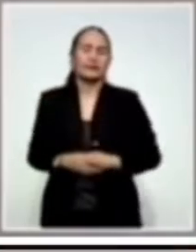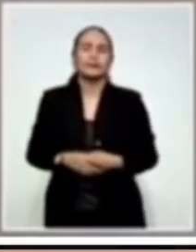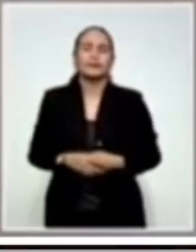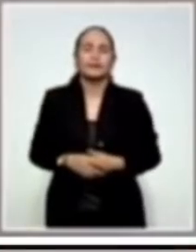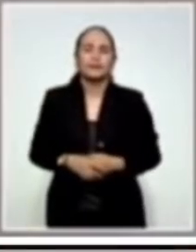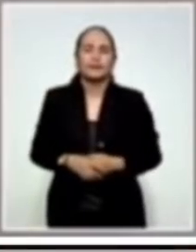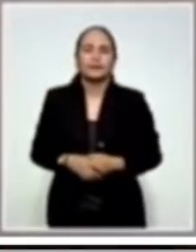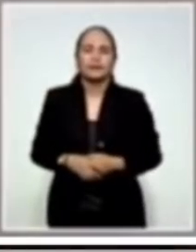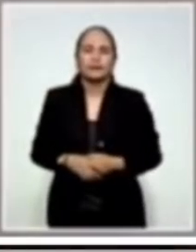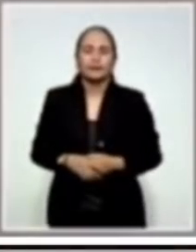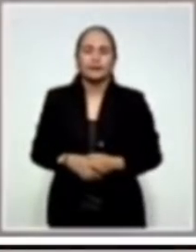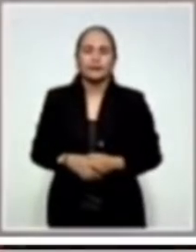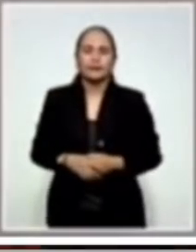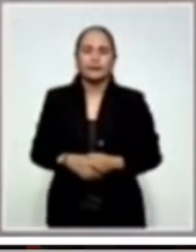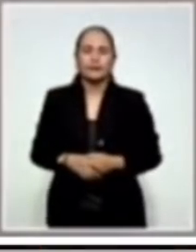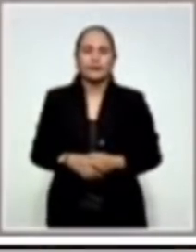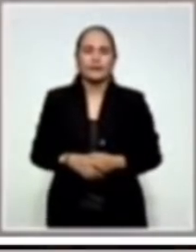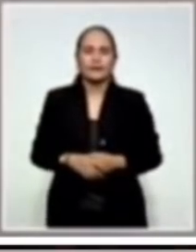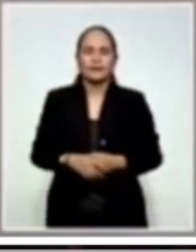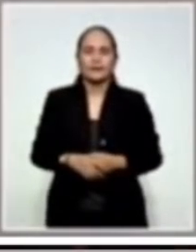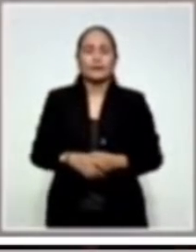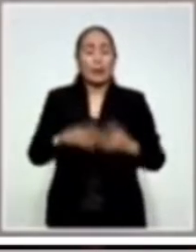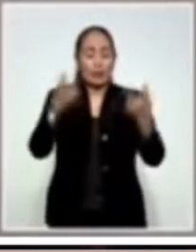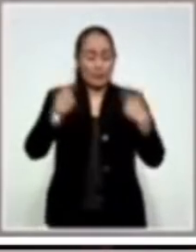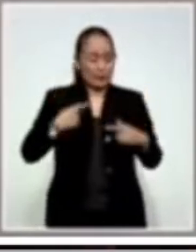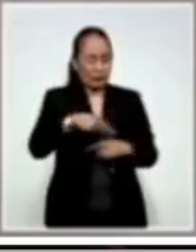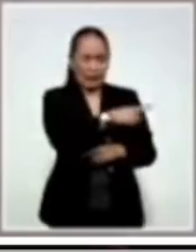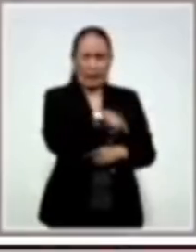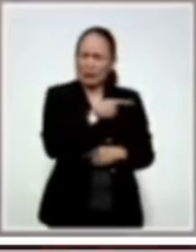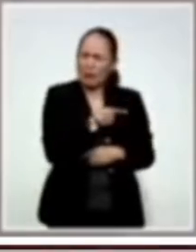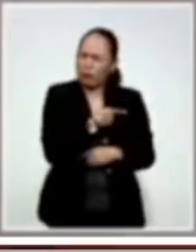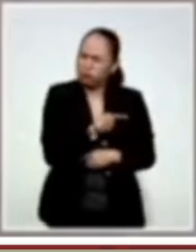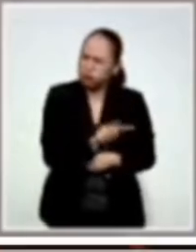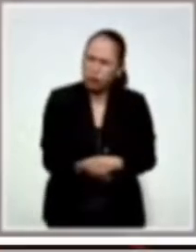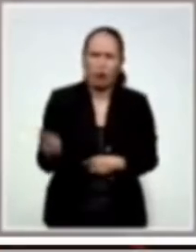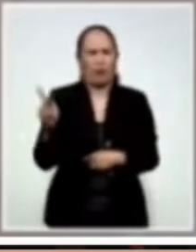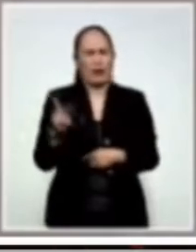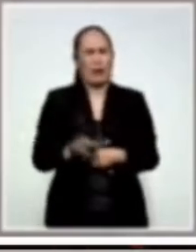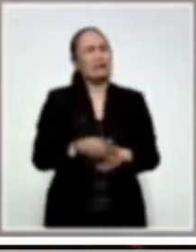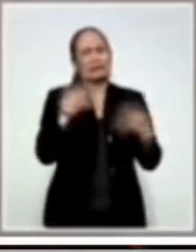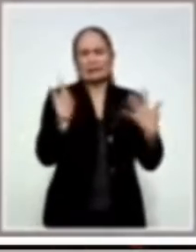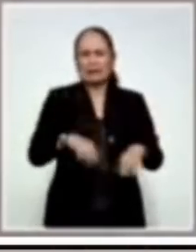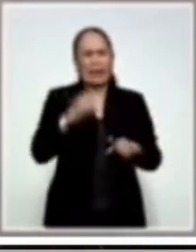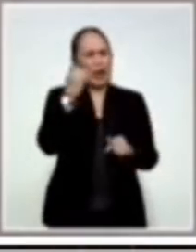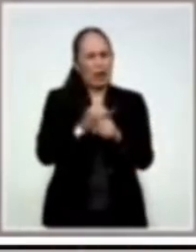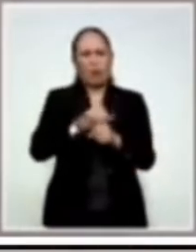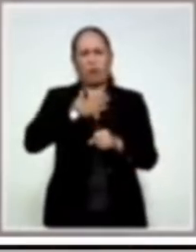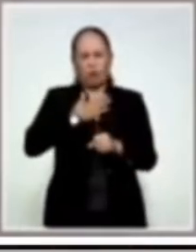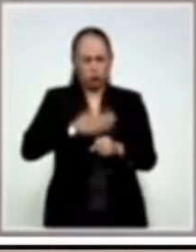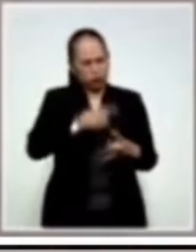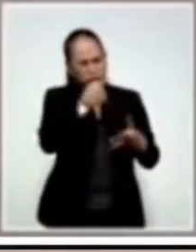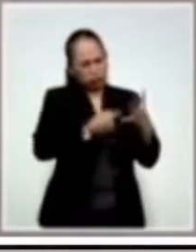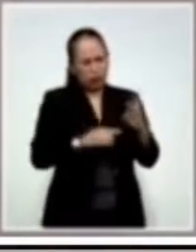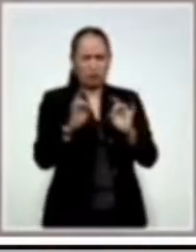línea de acercarnos a la gente más pobre y desprotegida y que sufre injusticias en esta Ciudad